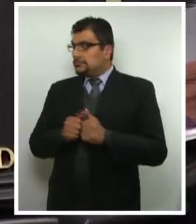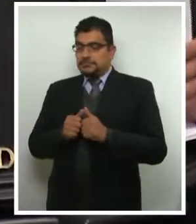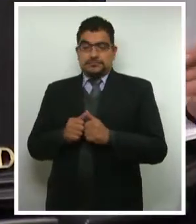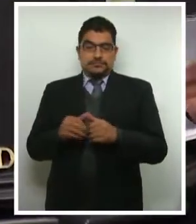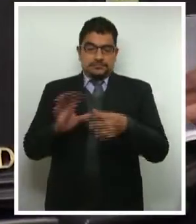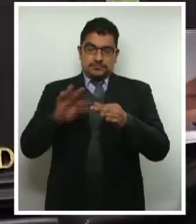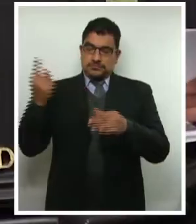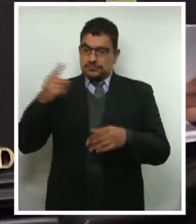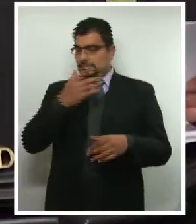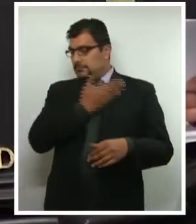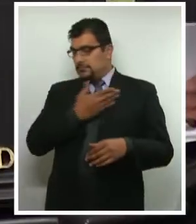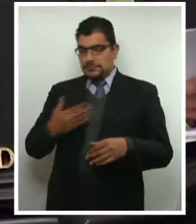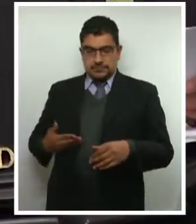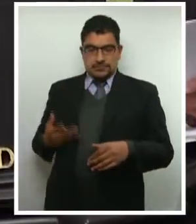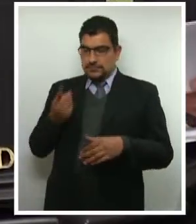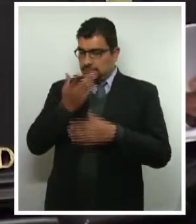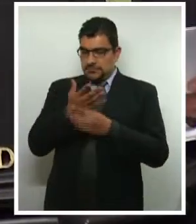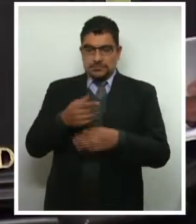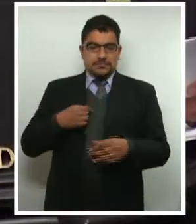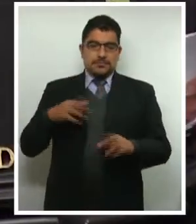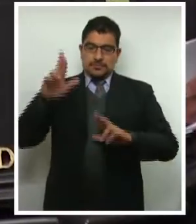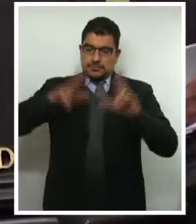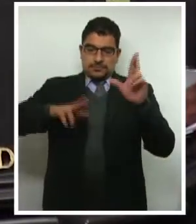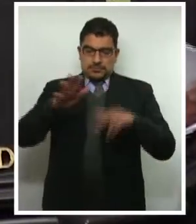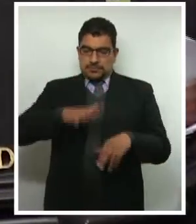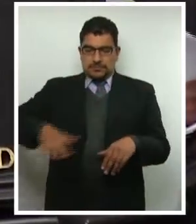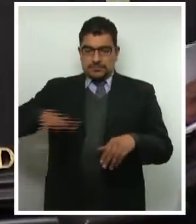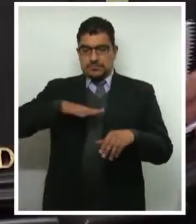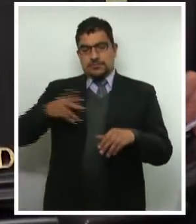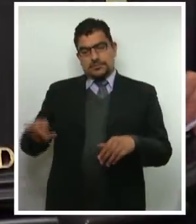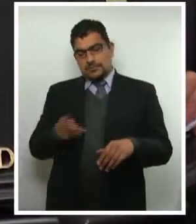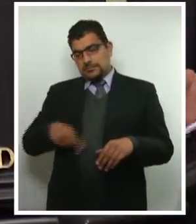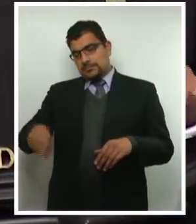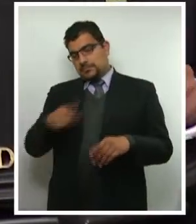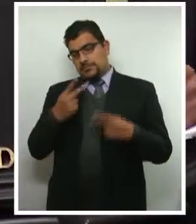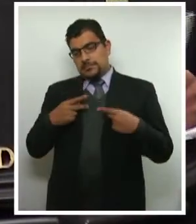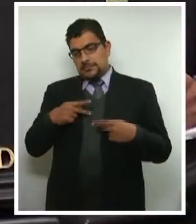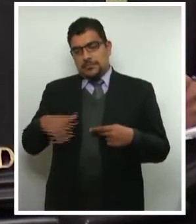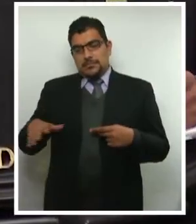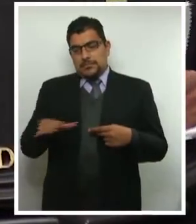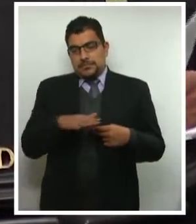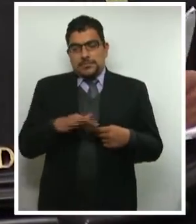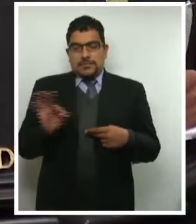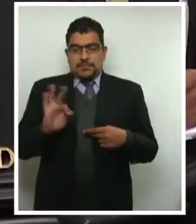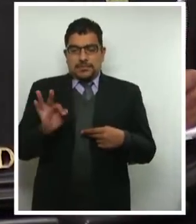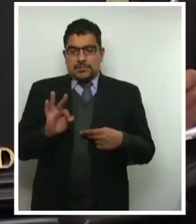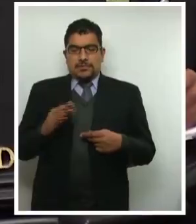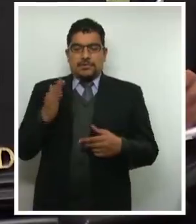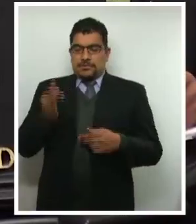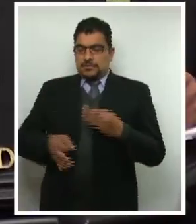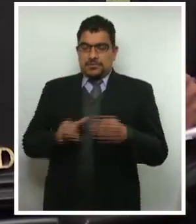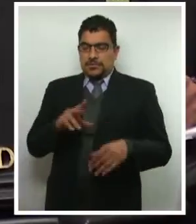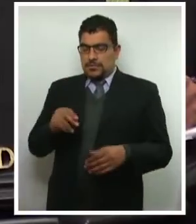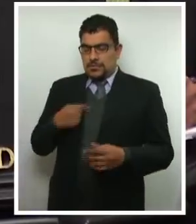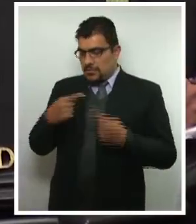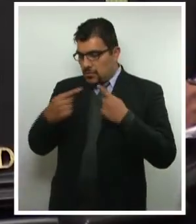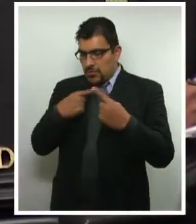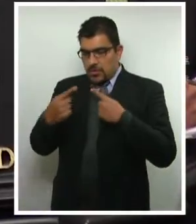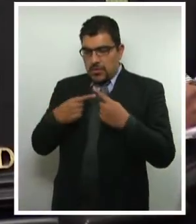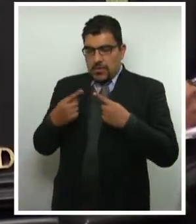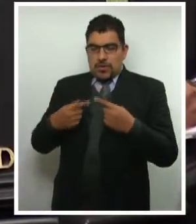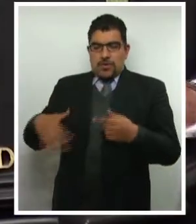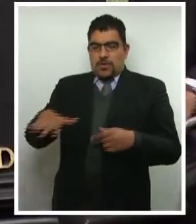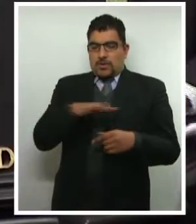de la Presidencia, en votación económica, se pregunta a la Asamblea si se admite a